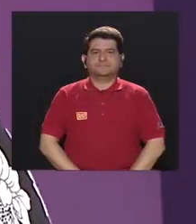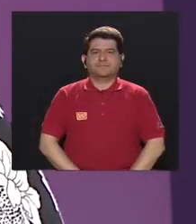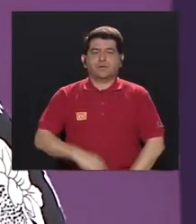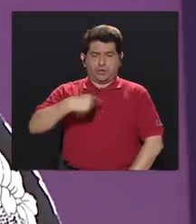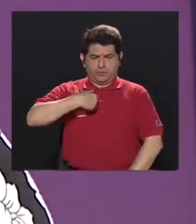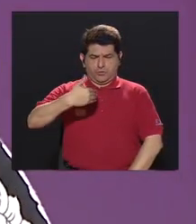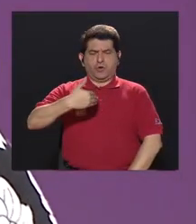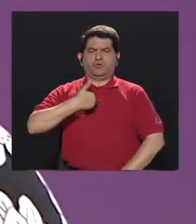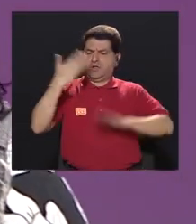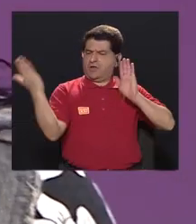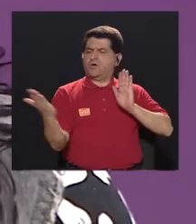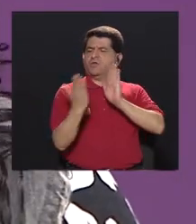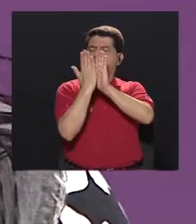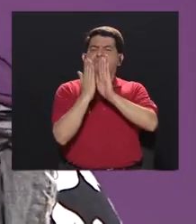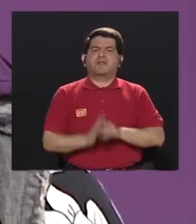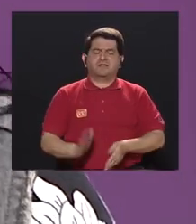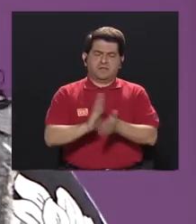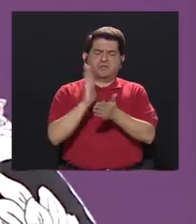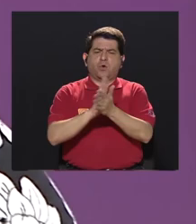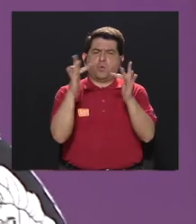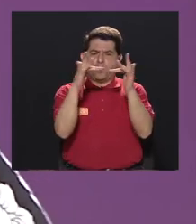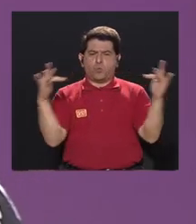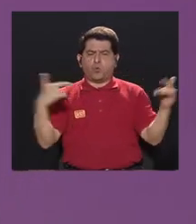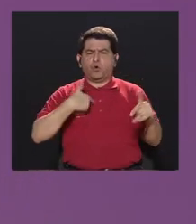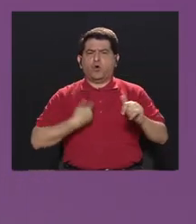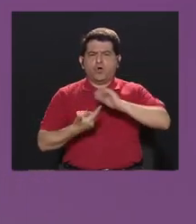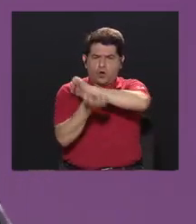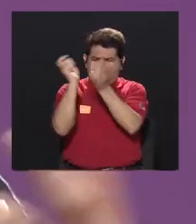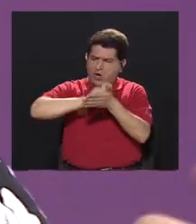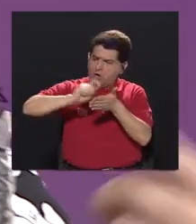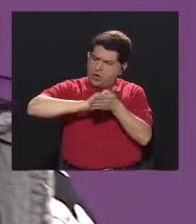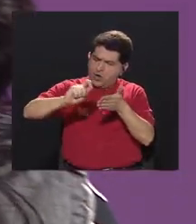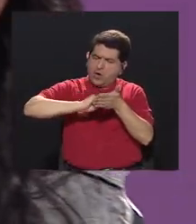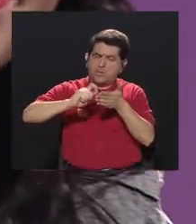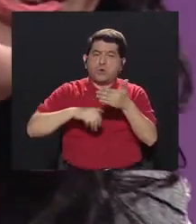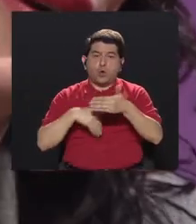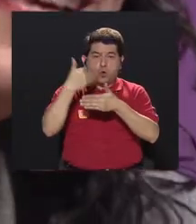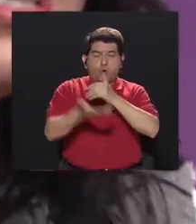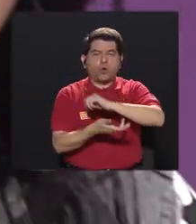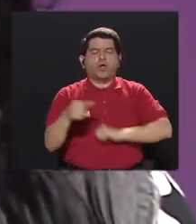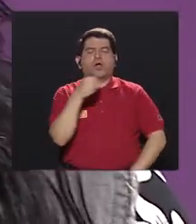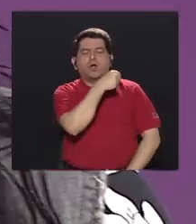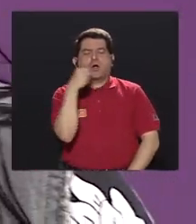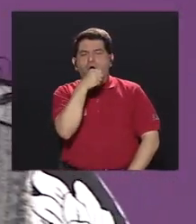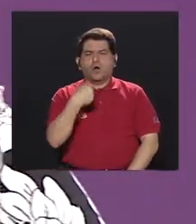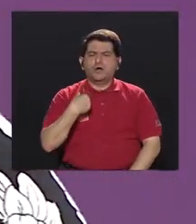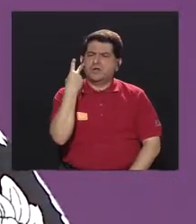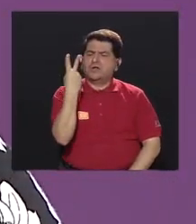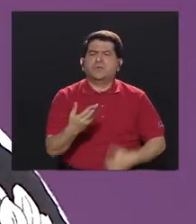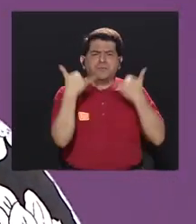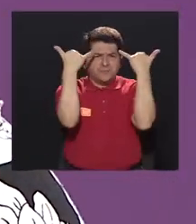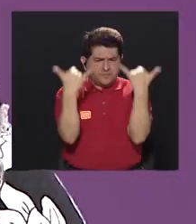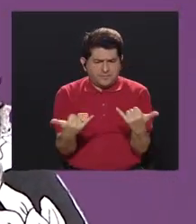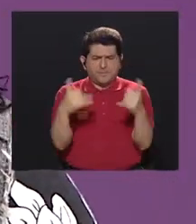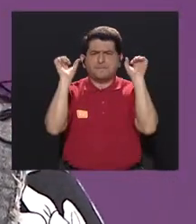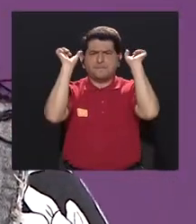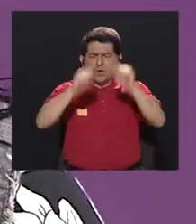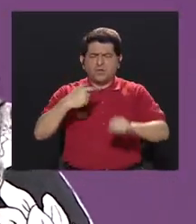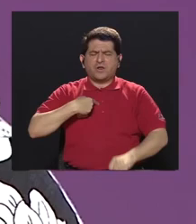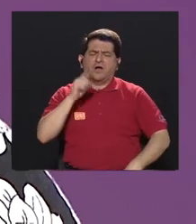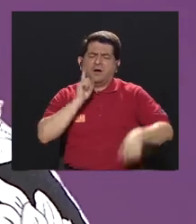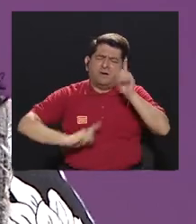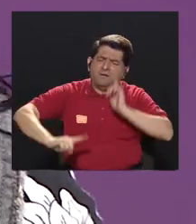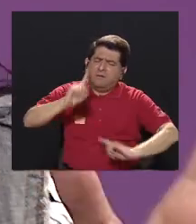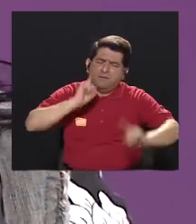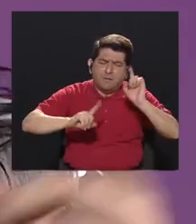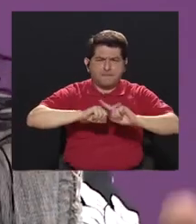Tengo enfrente una hoja en blanco, la convierto en argumento y después la canto. Si miro el presente podría ahogarme en